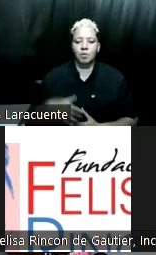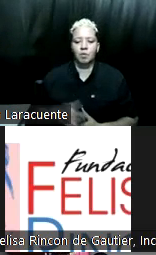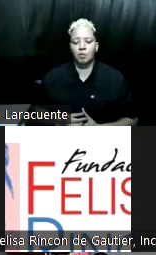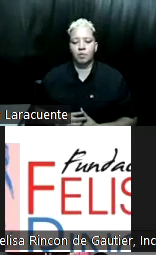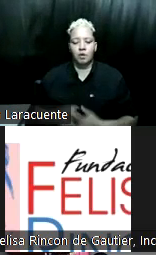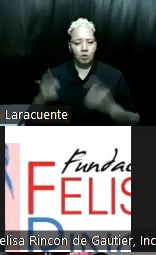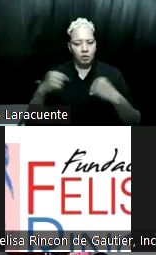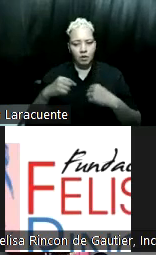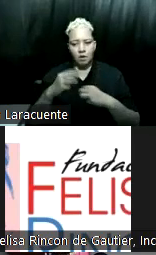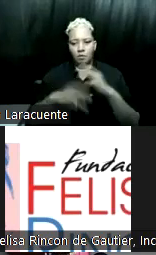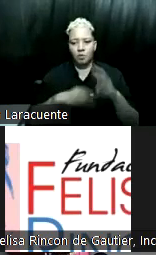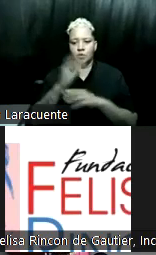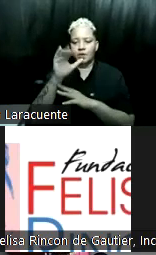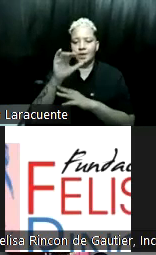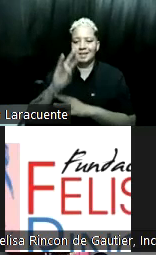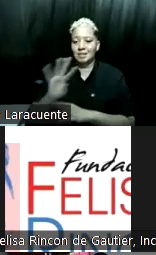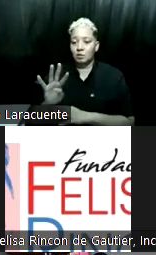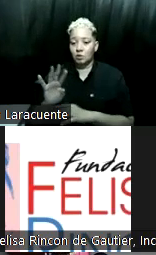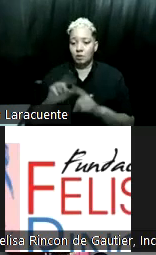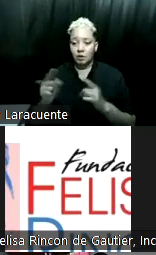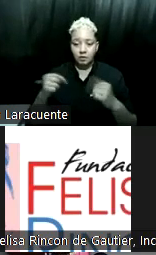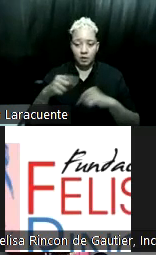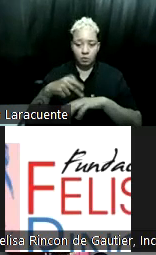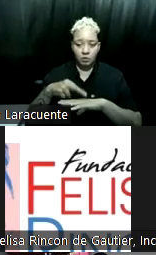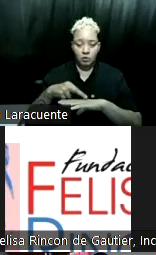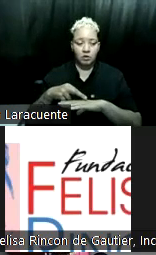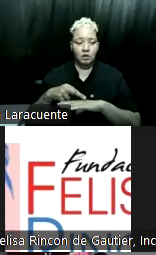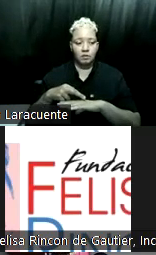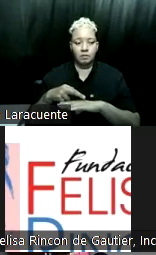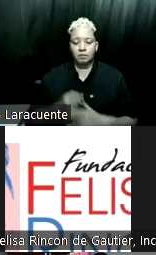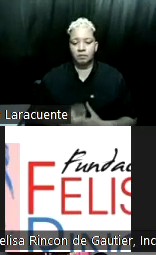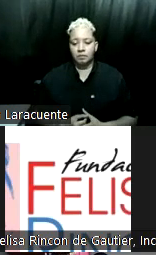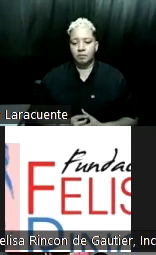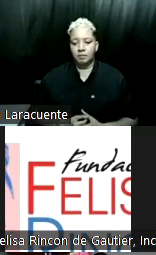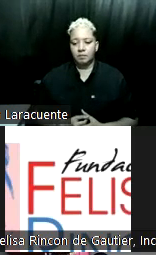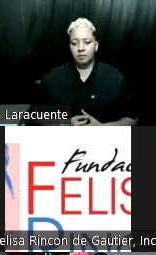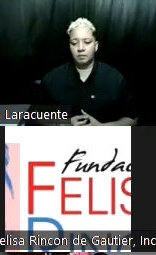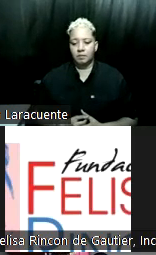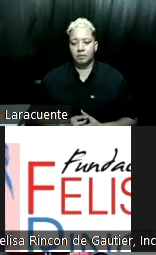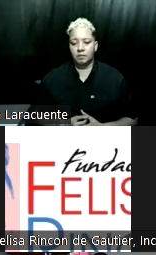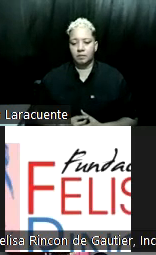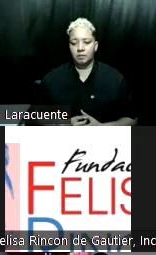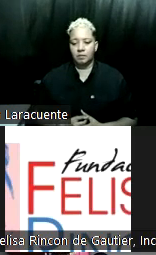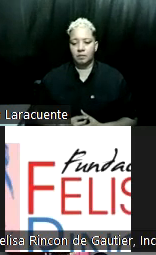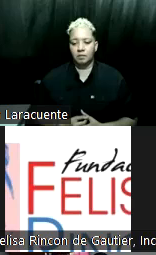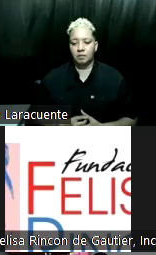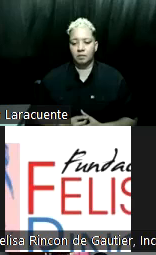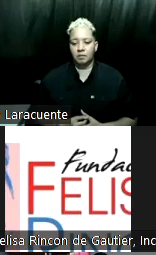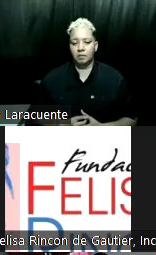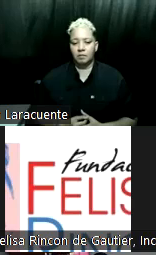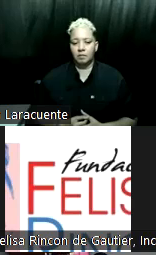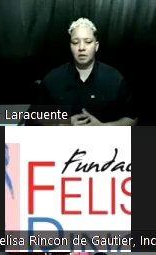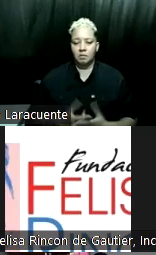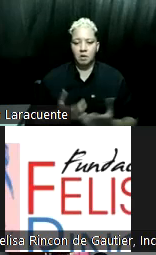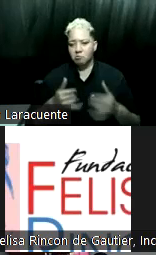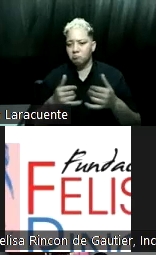Mundo Básquet 74, pero vino a Puerto Rico, me parece, eh, en fogueos con